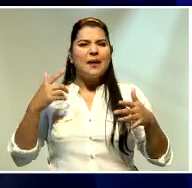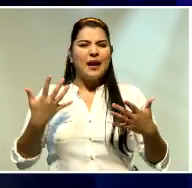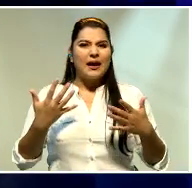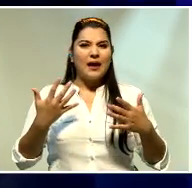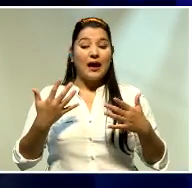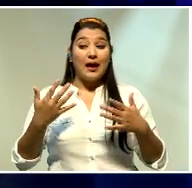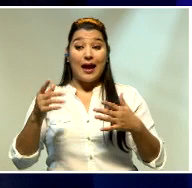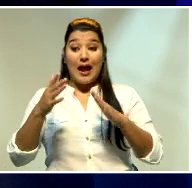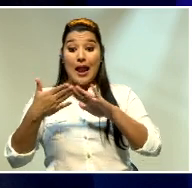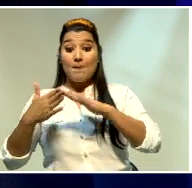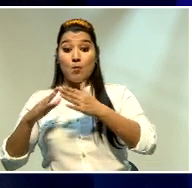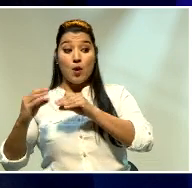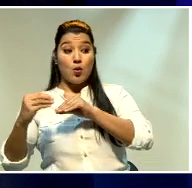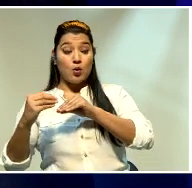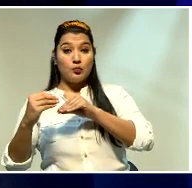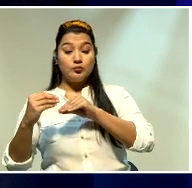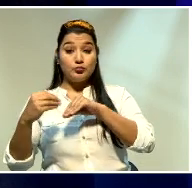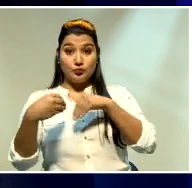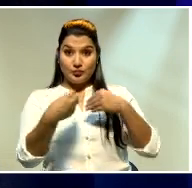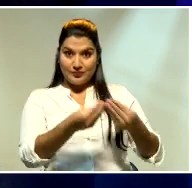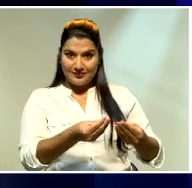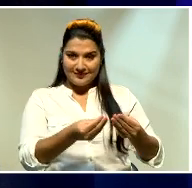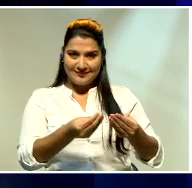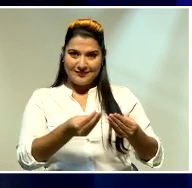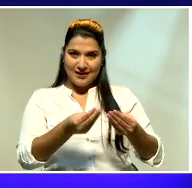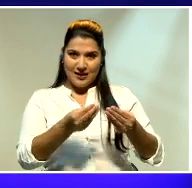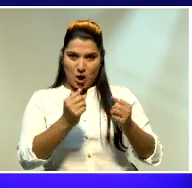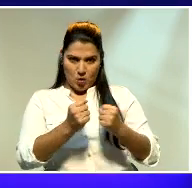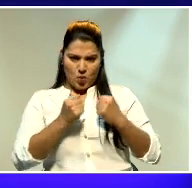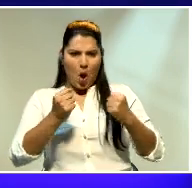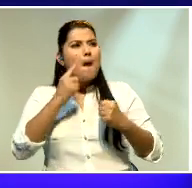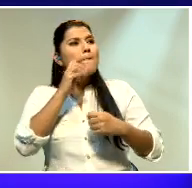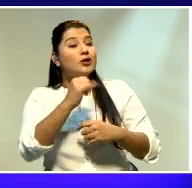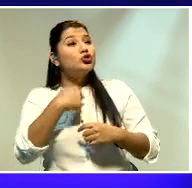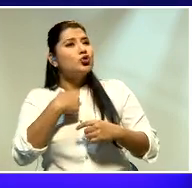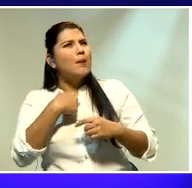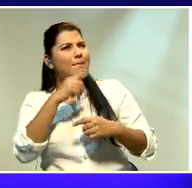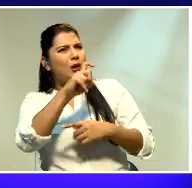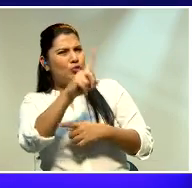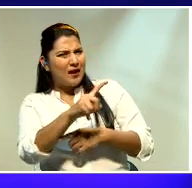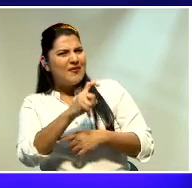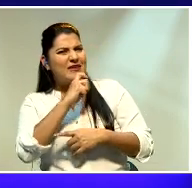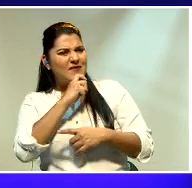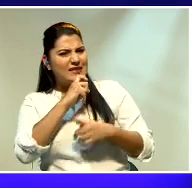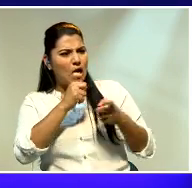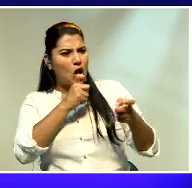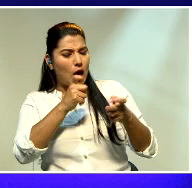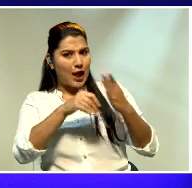ellos una acción. Por eso le he preguntado lo de la gobernabilidad, porque